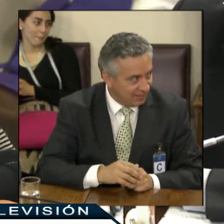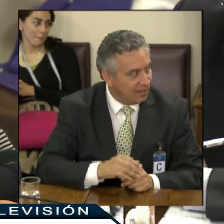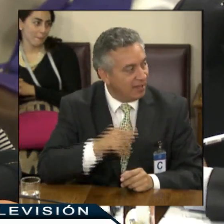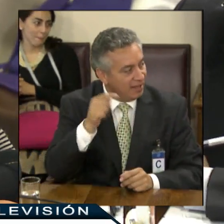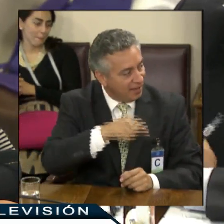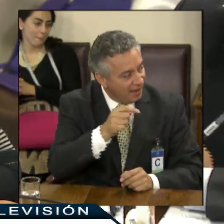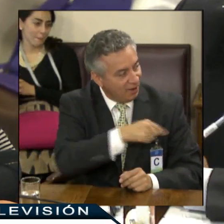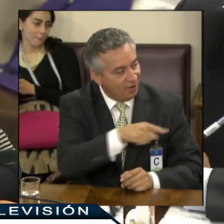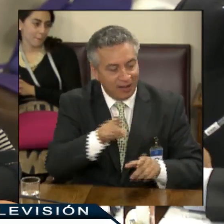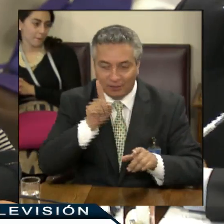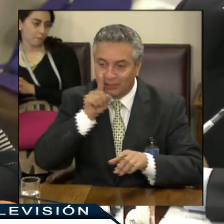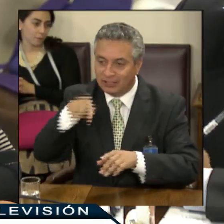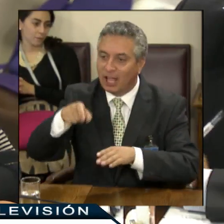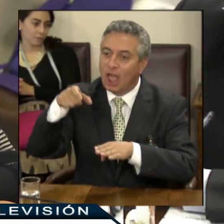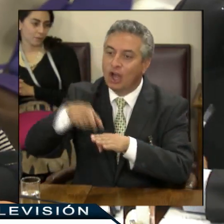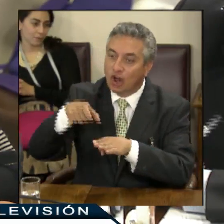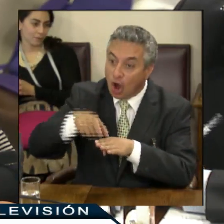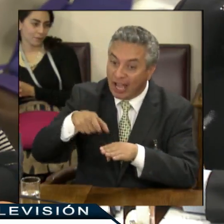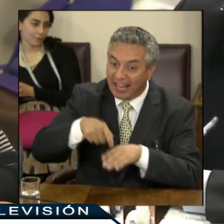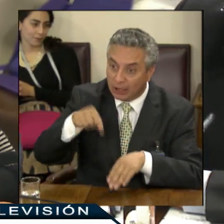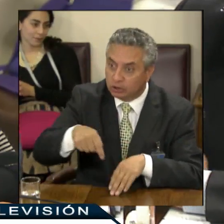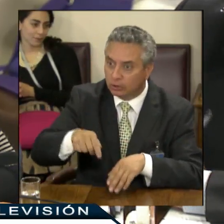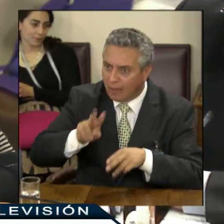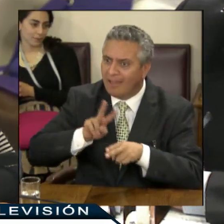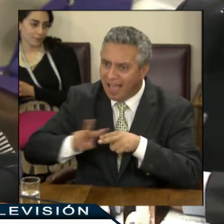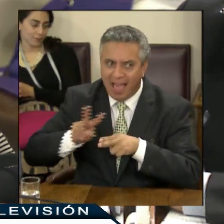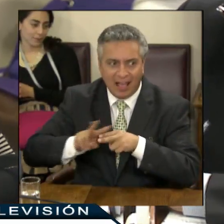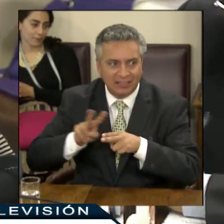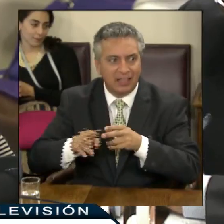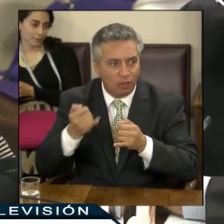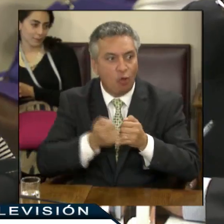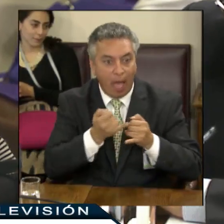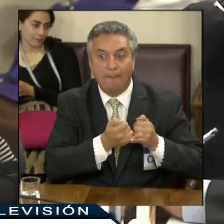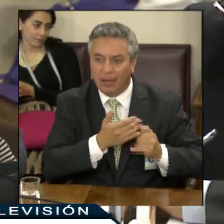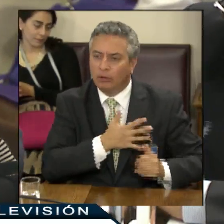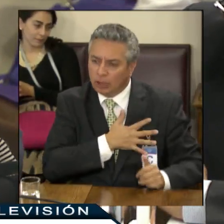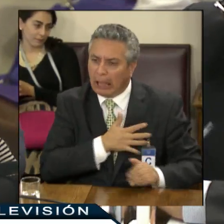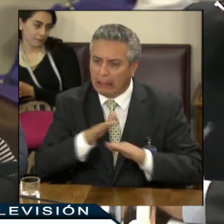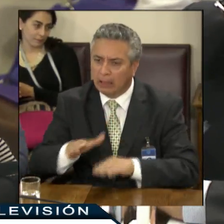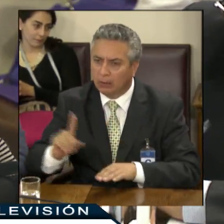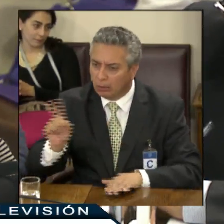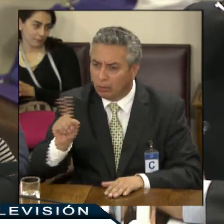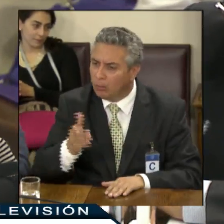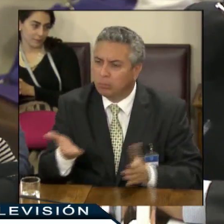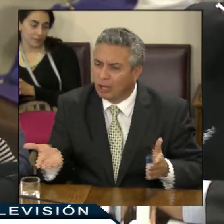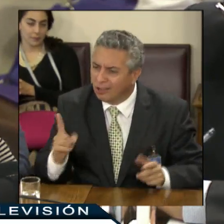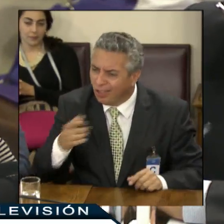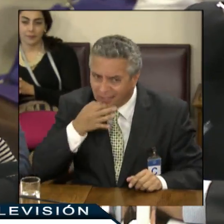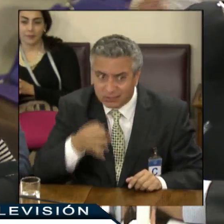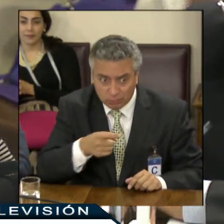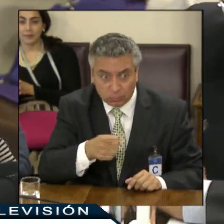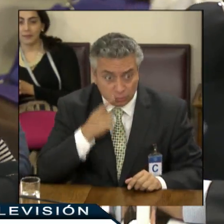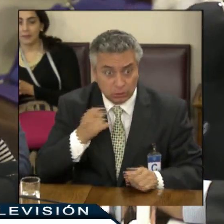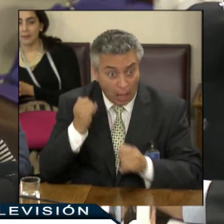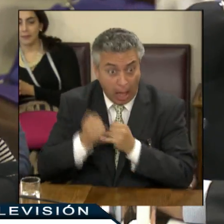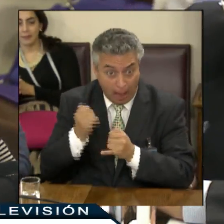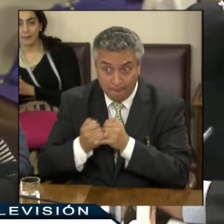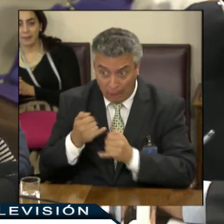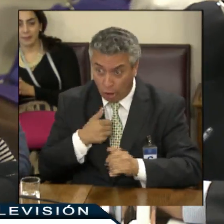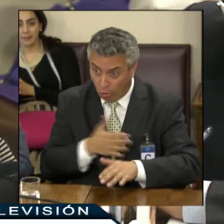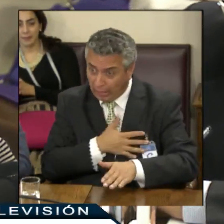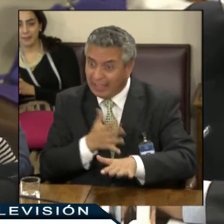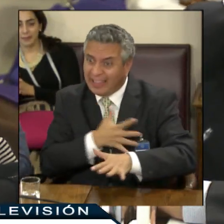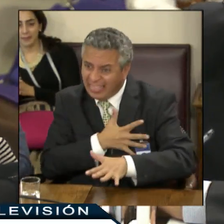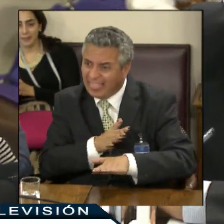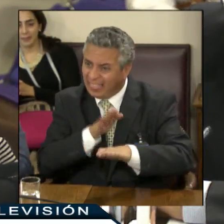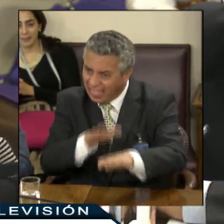creo que aquí en el congreso uno uno hace amigos que los quiere y por qué no decirlo así uno hace amigos que los quiere Ah